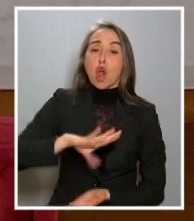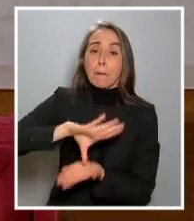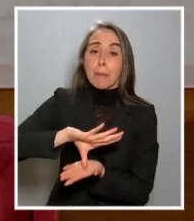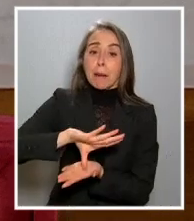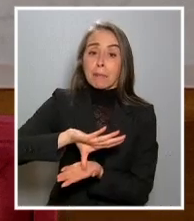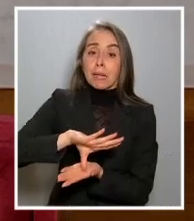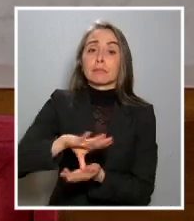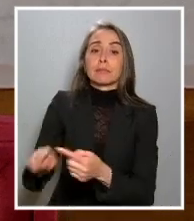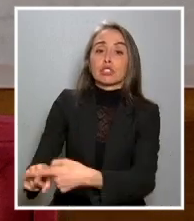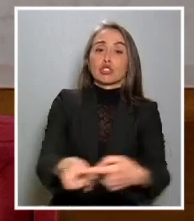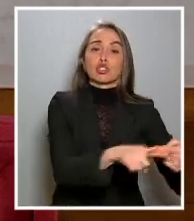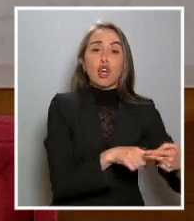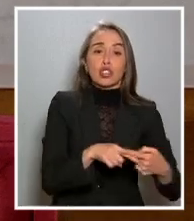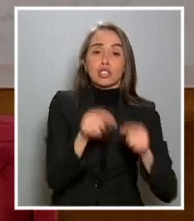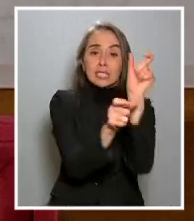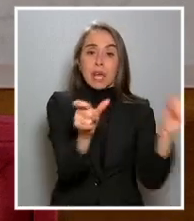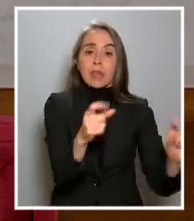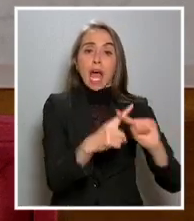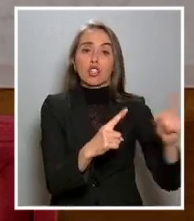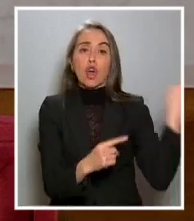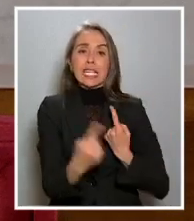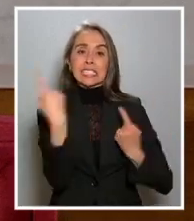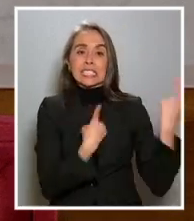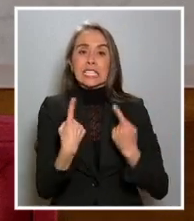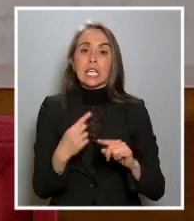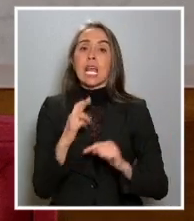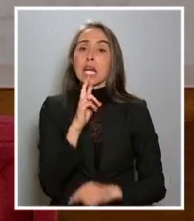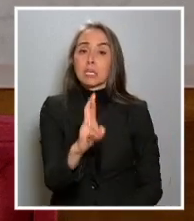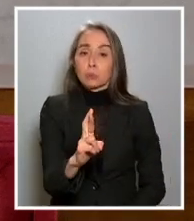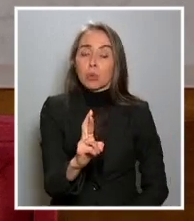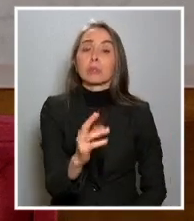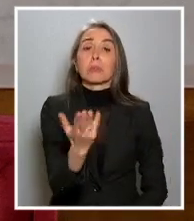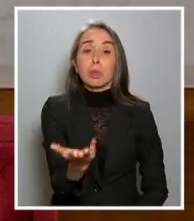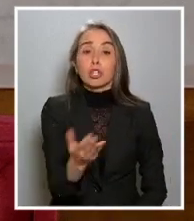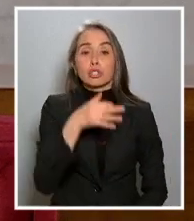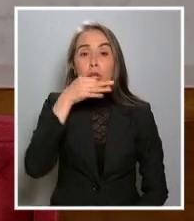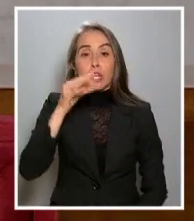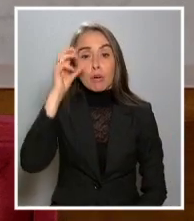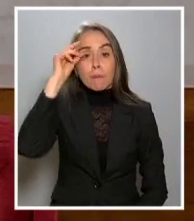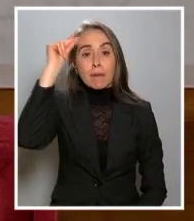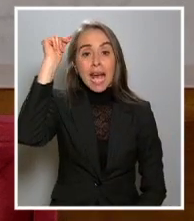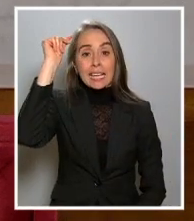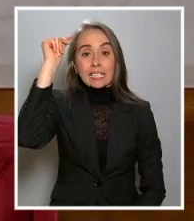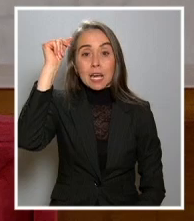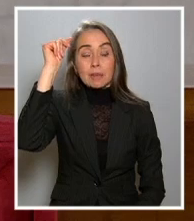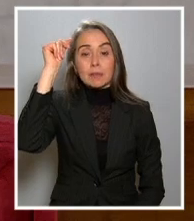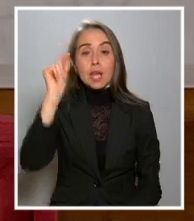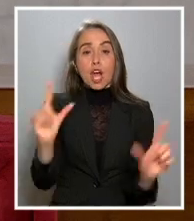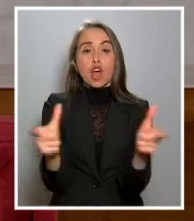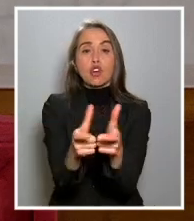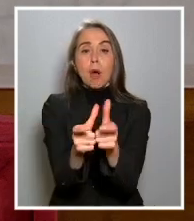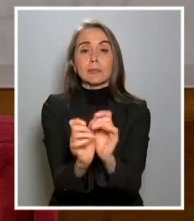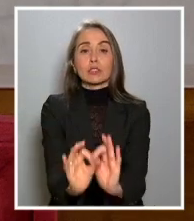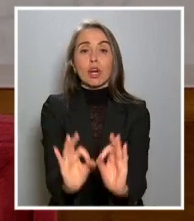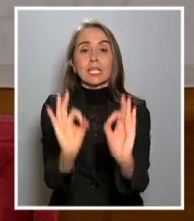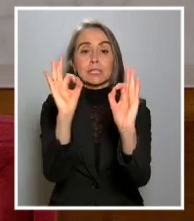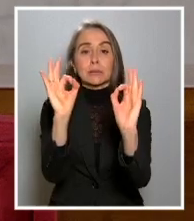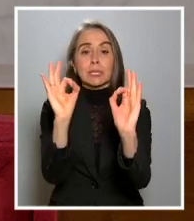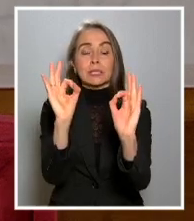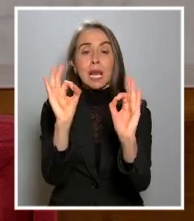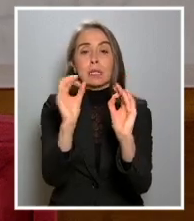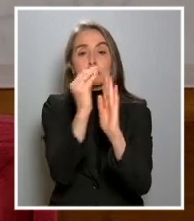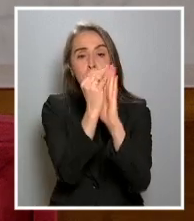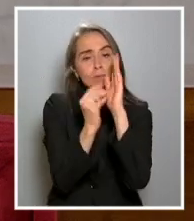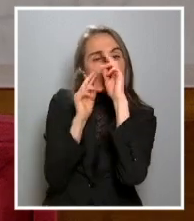del cual la sociedad exige respuestas. Con este fin, anuncio la creación de la Comisión Especial para